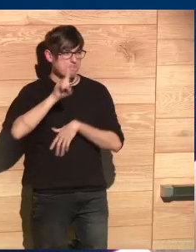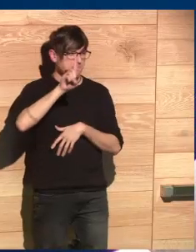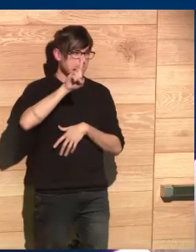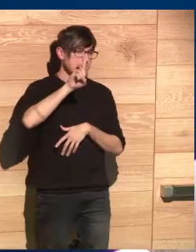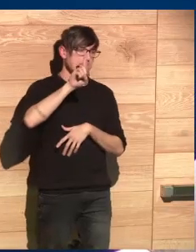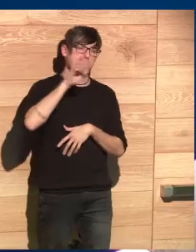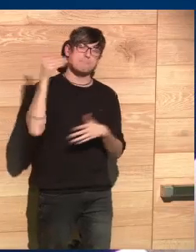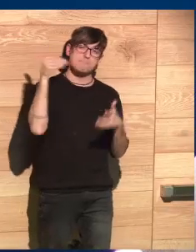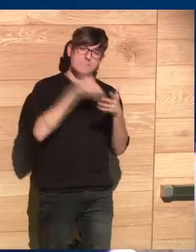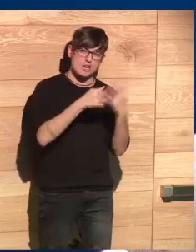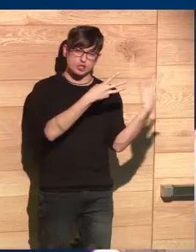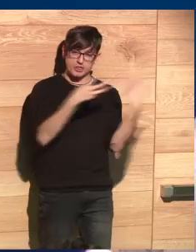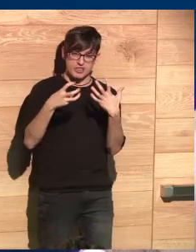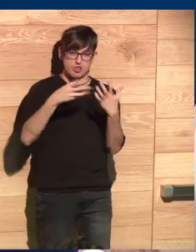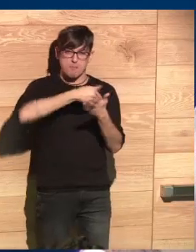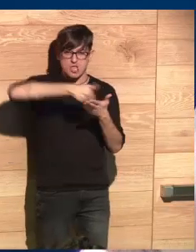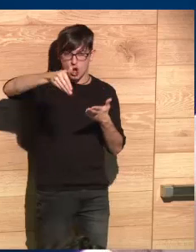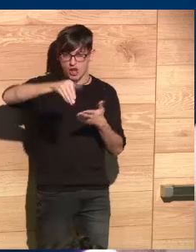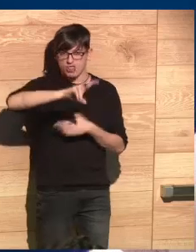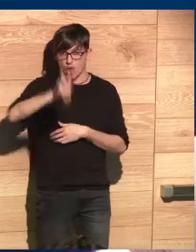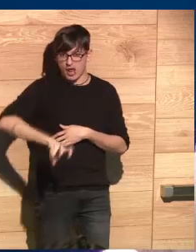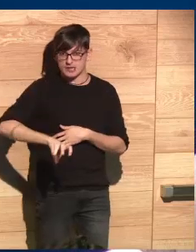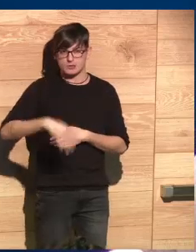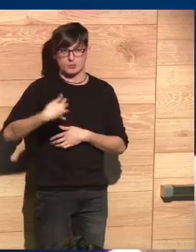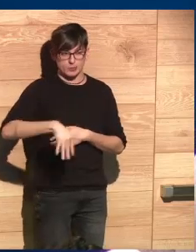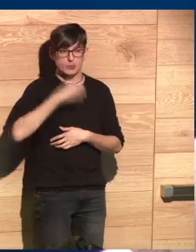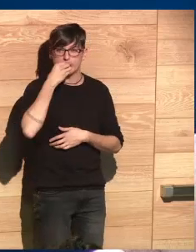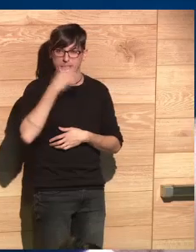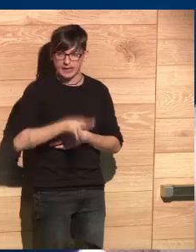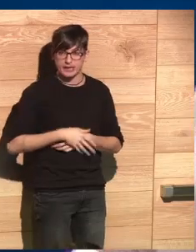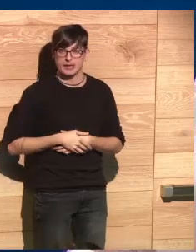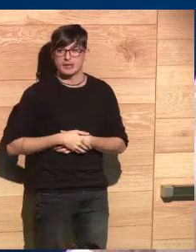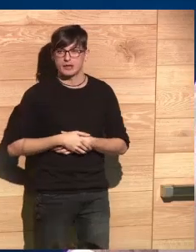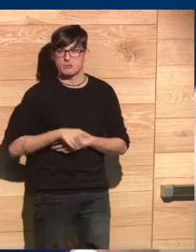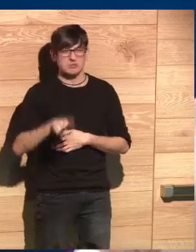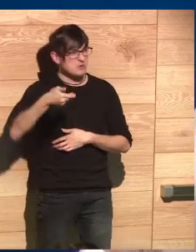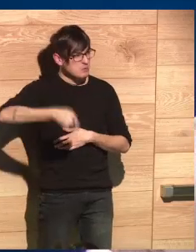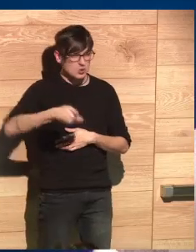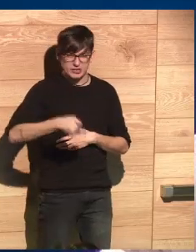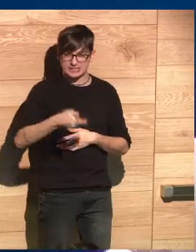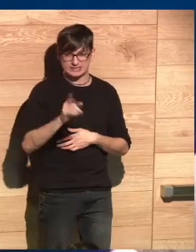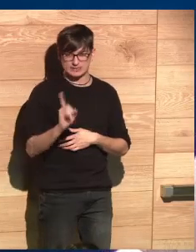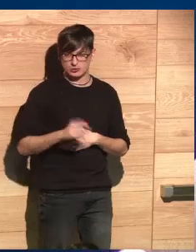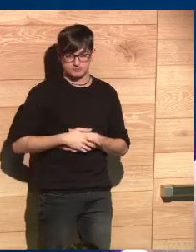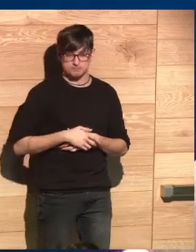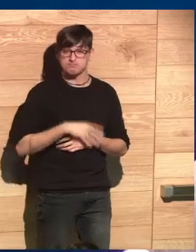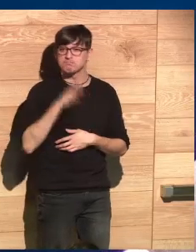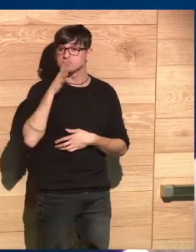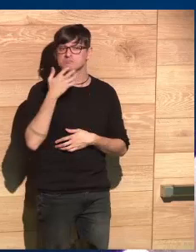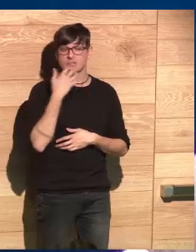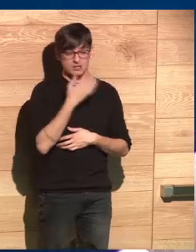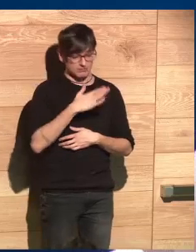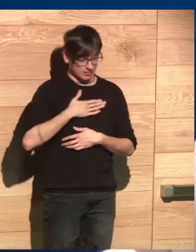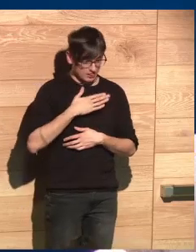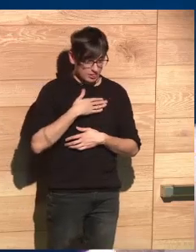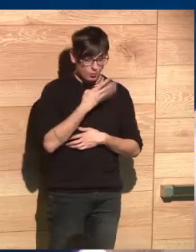1,800 millones de dólares, que no está mal. Pero en realidad eso no es importante para Tencent, porque tú cuando tienes el